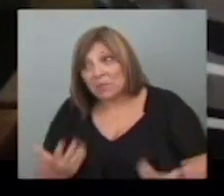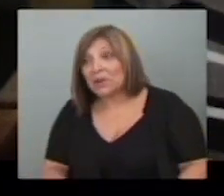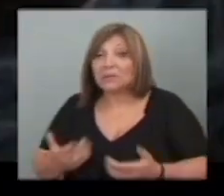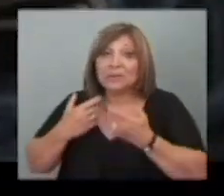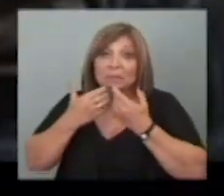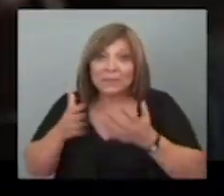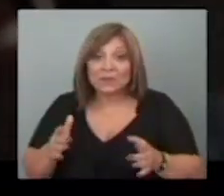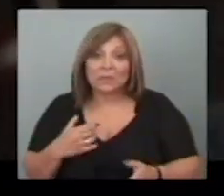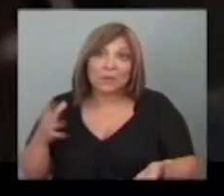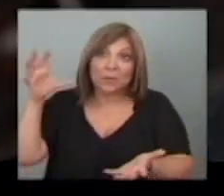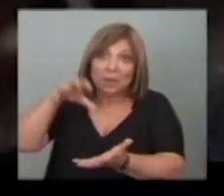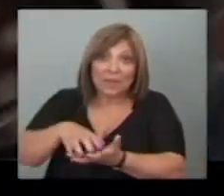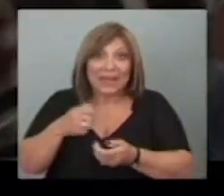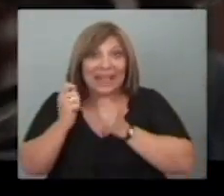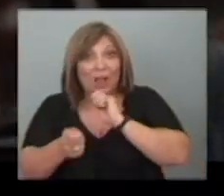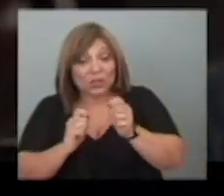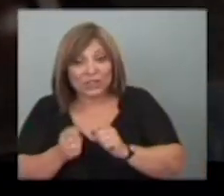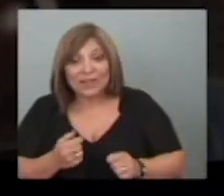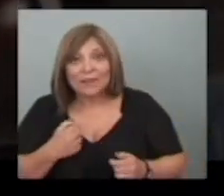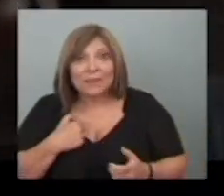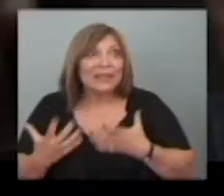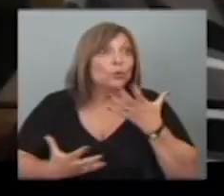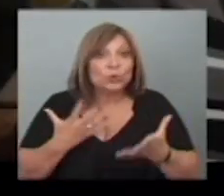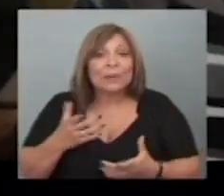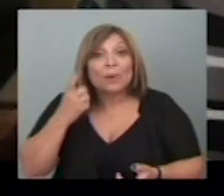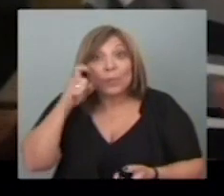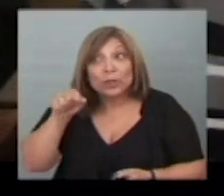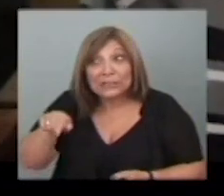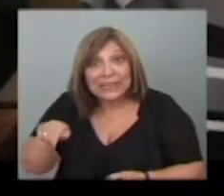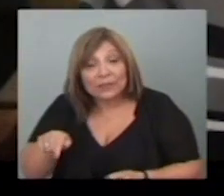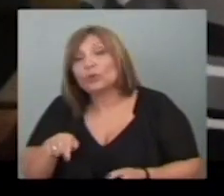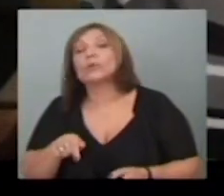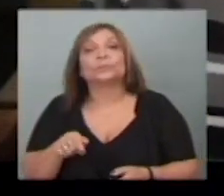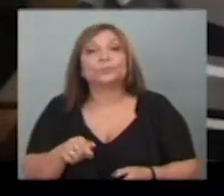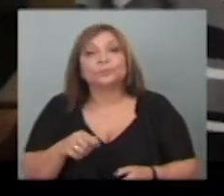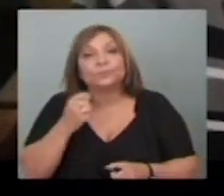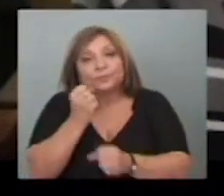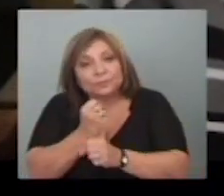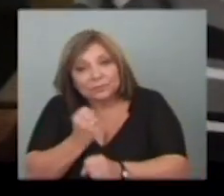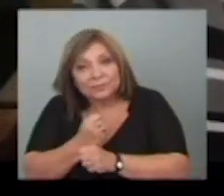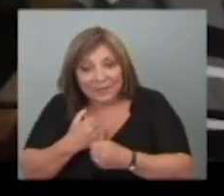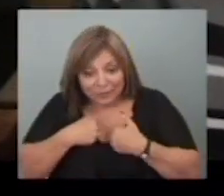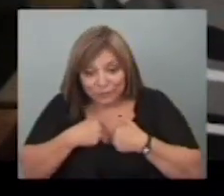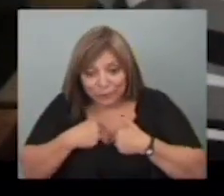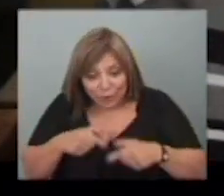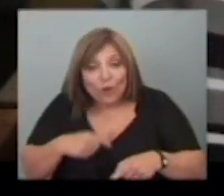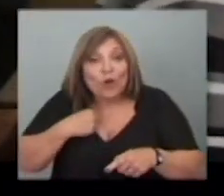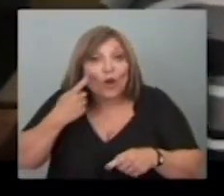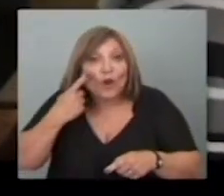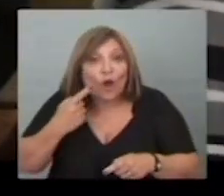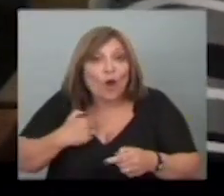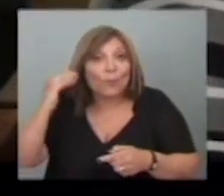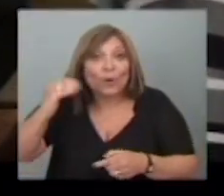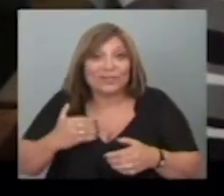y lo que fue montamos eso. Lo que a mí me entusiasmó el proyecto, aparte de trabajar en lo mío, que era